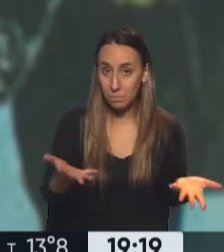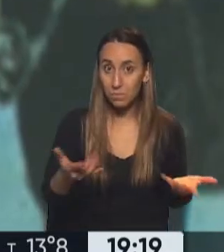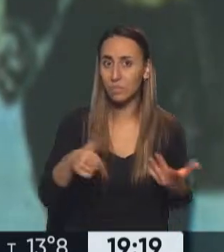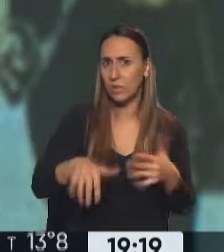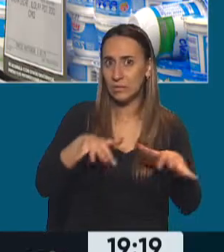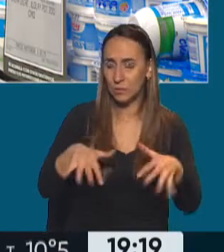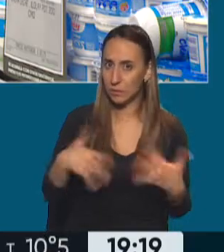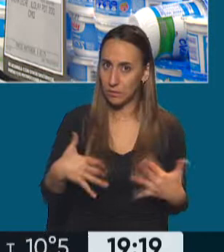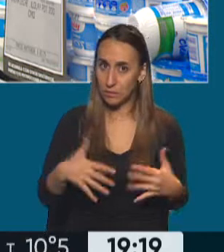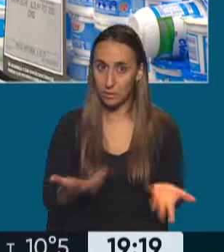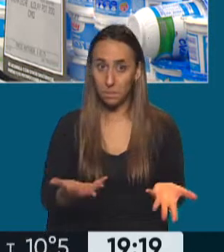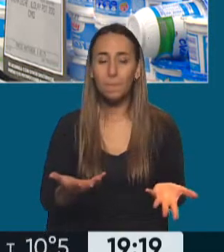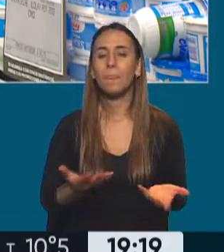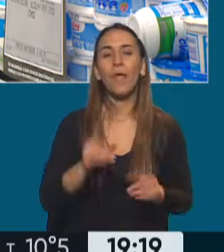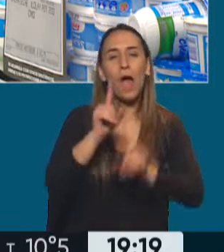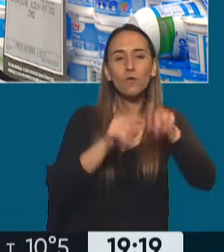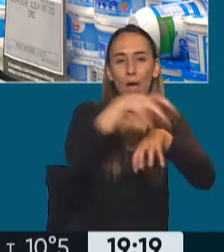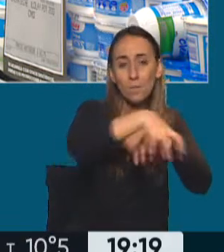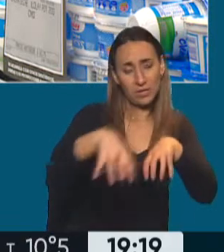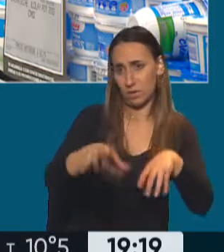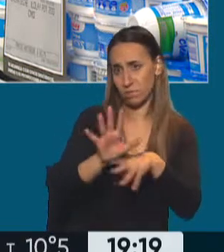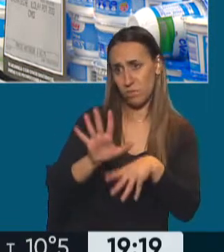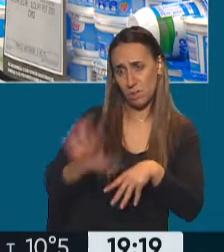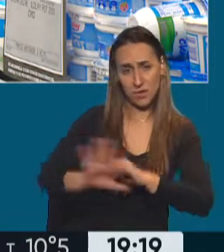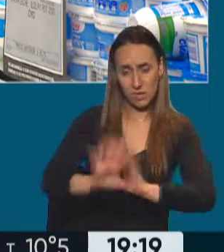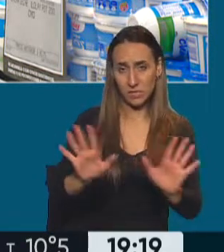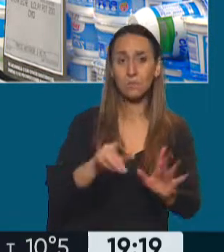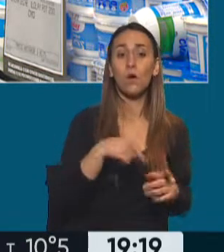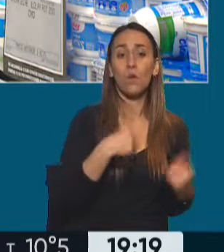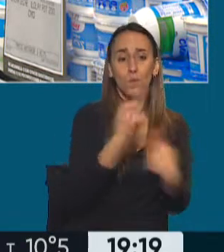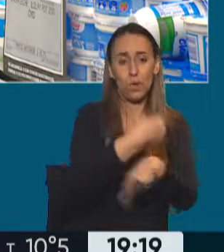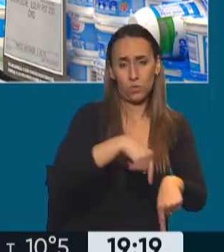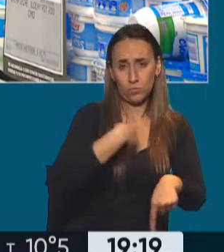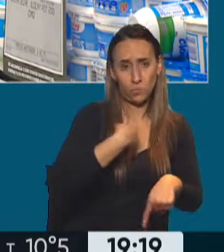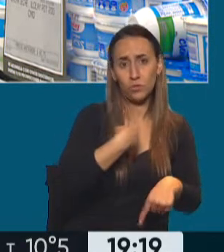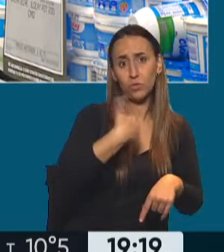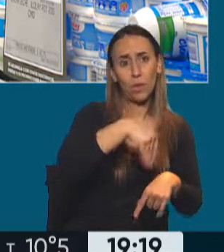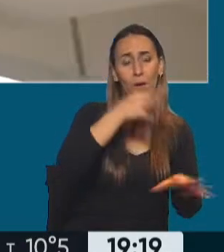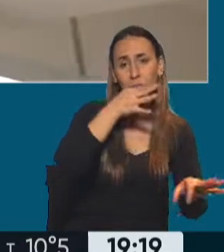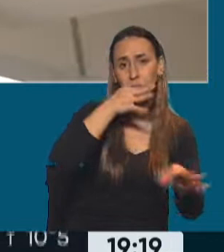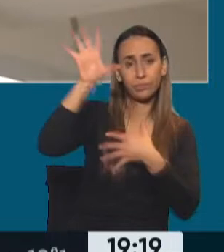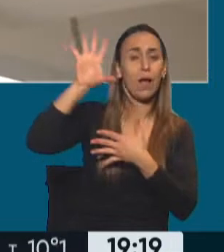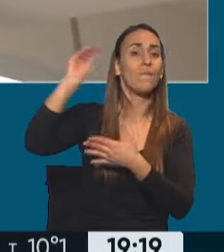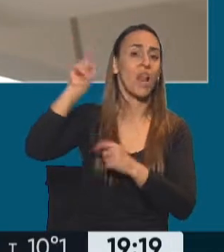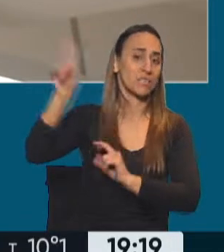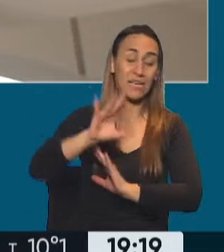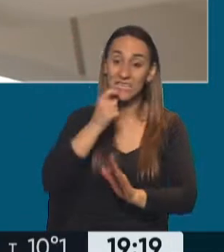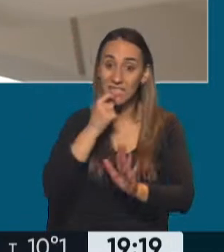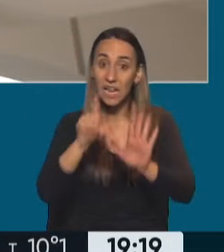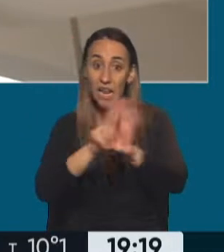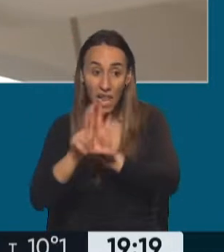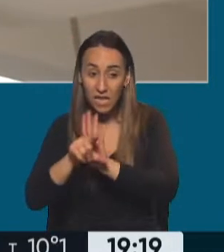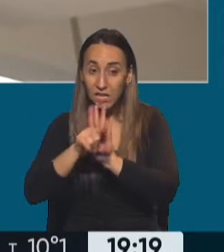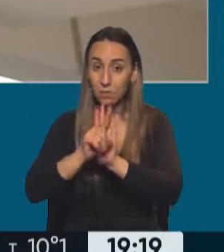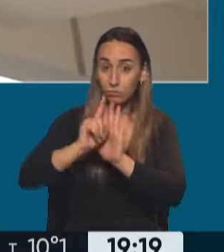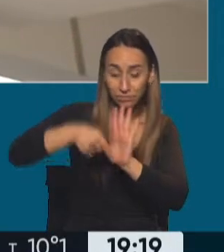Inflación. Y hay algunas empresas que ya amenazan directamente con llevar su packaging a Brasil en caso de que se implementen estas legislaciones. Por eso se